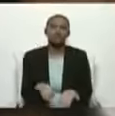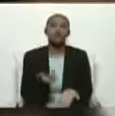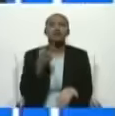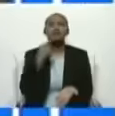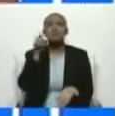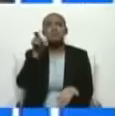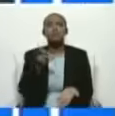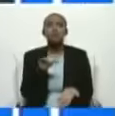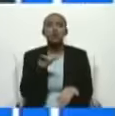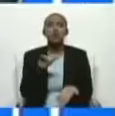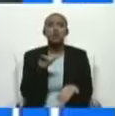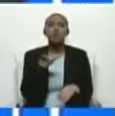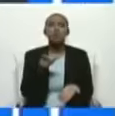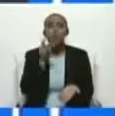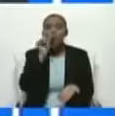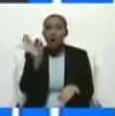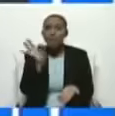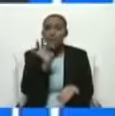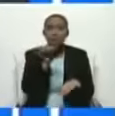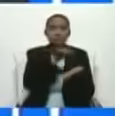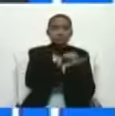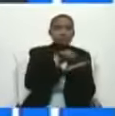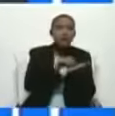y escogieron el lápiz azul, va a ganar el sí.